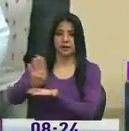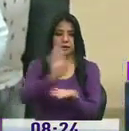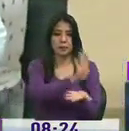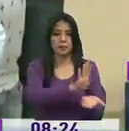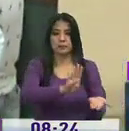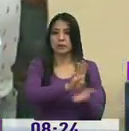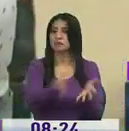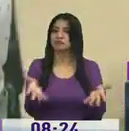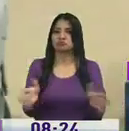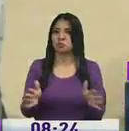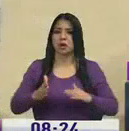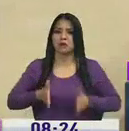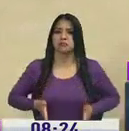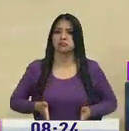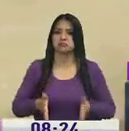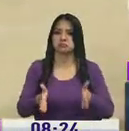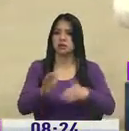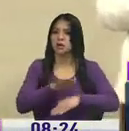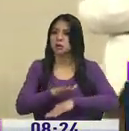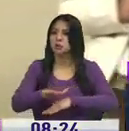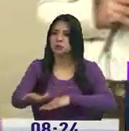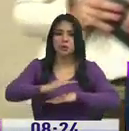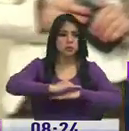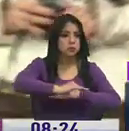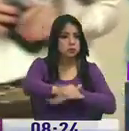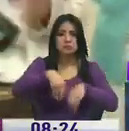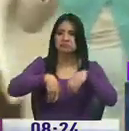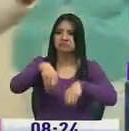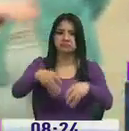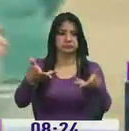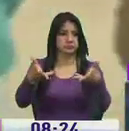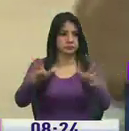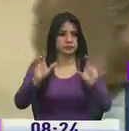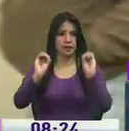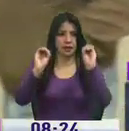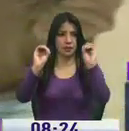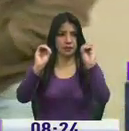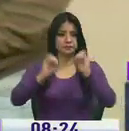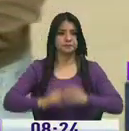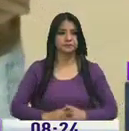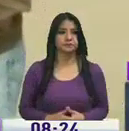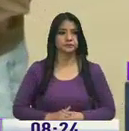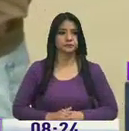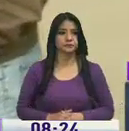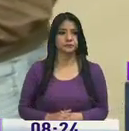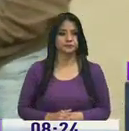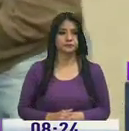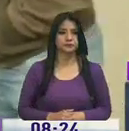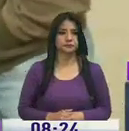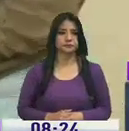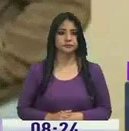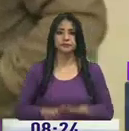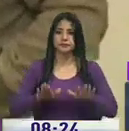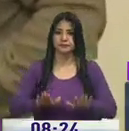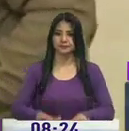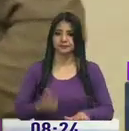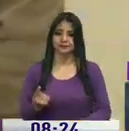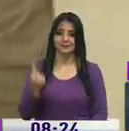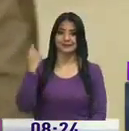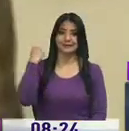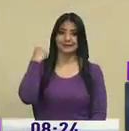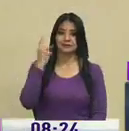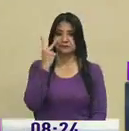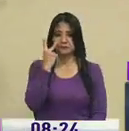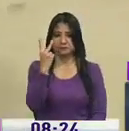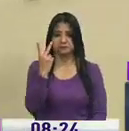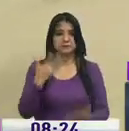existe una pavimentación o un adoquinado de estas vías. En la parte de aquí de mis espaldas pueden ver que